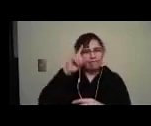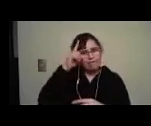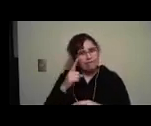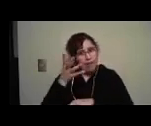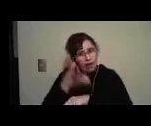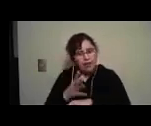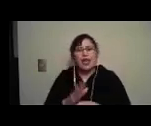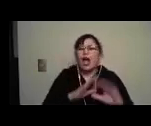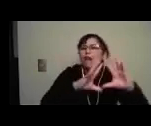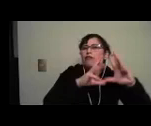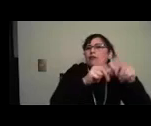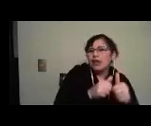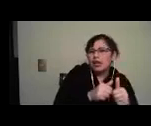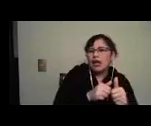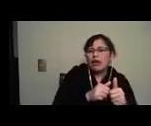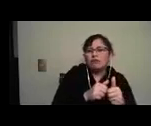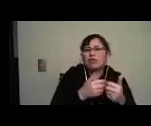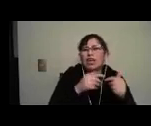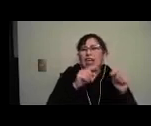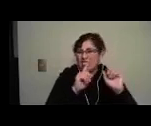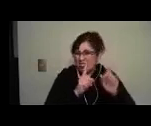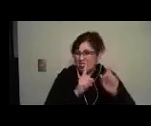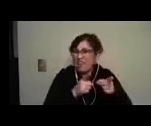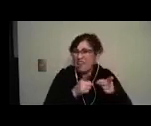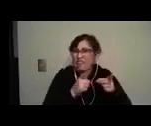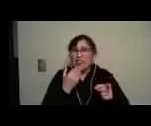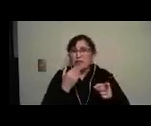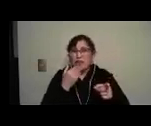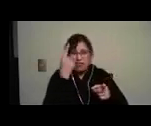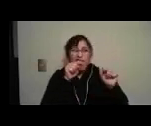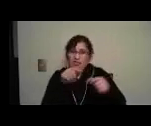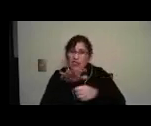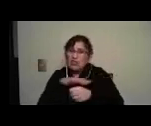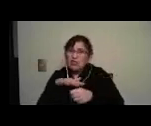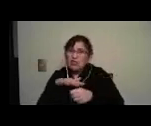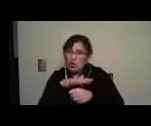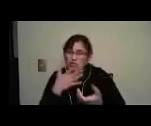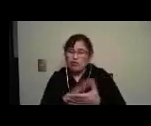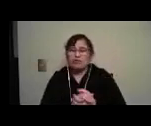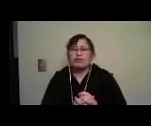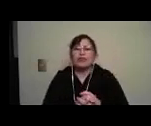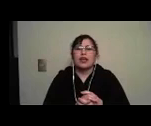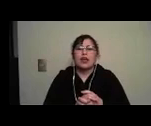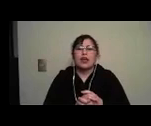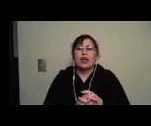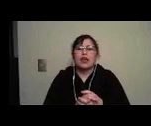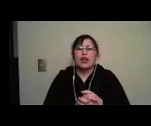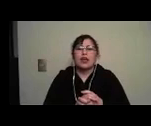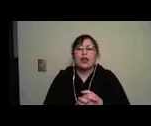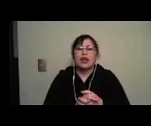priorice y entienda que esto es lo que está pasando en el adulto mayor y además también para